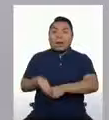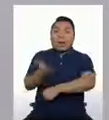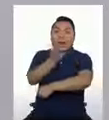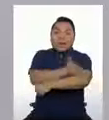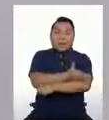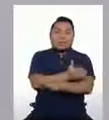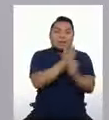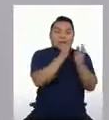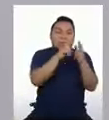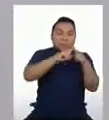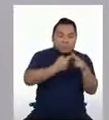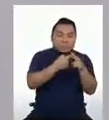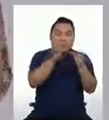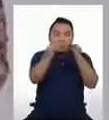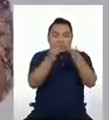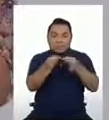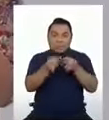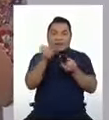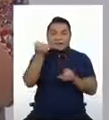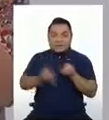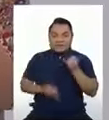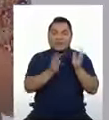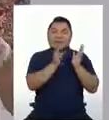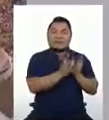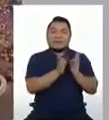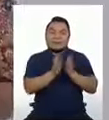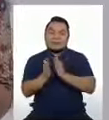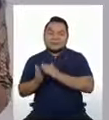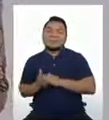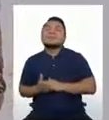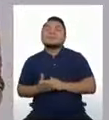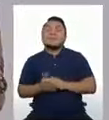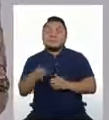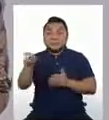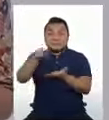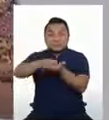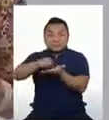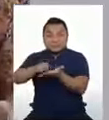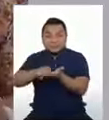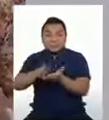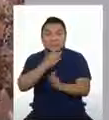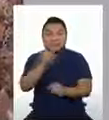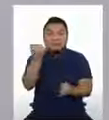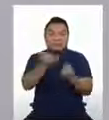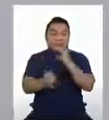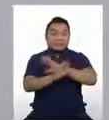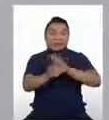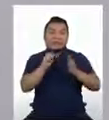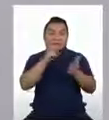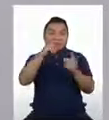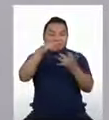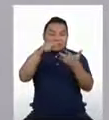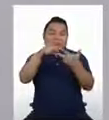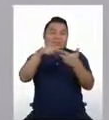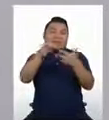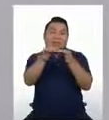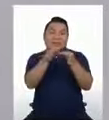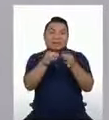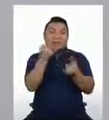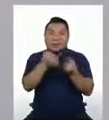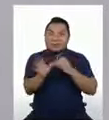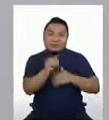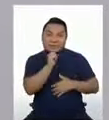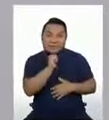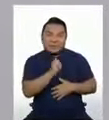antes, durante y después de escribir. Eso quiere decir que la escritura no termina cuando hemos escrito el texto. Exactamente.